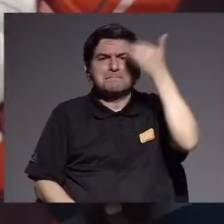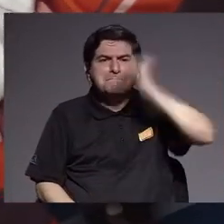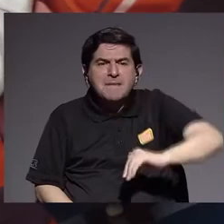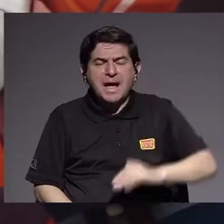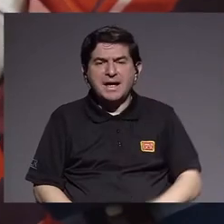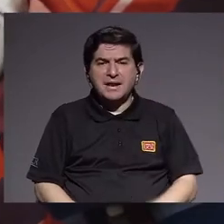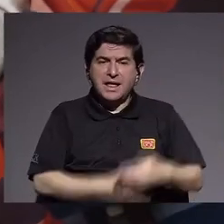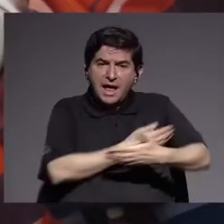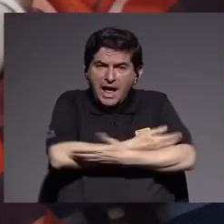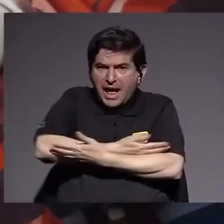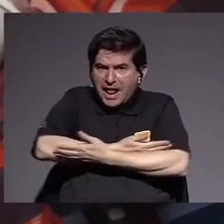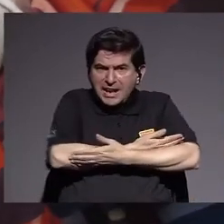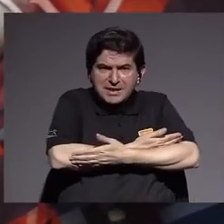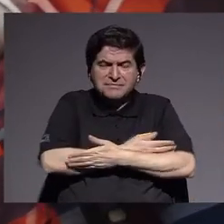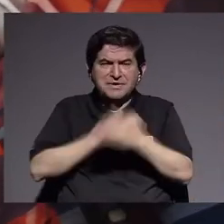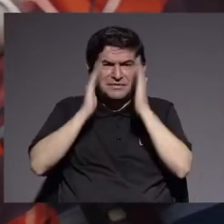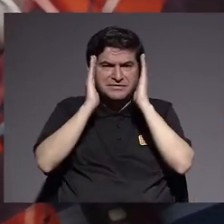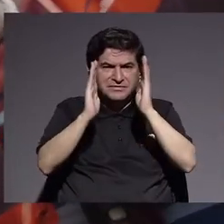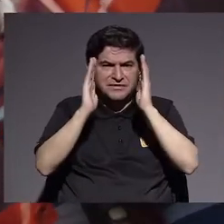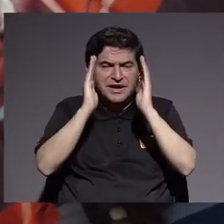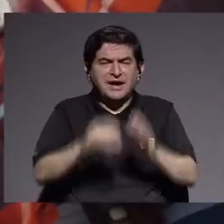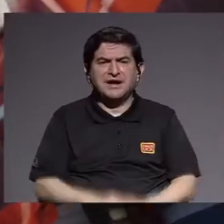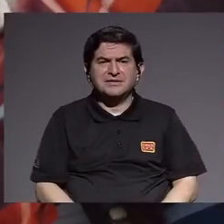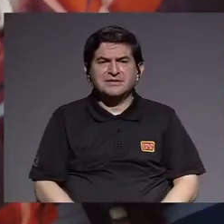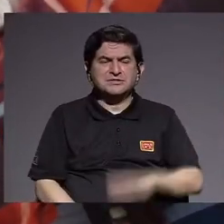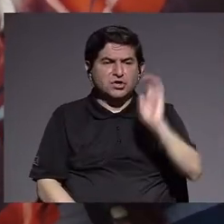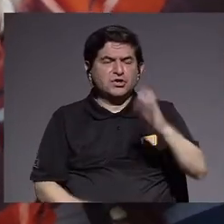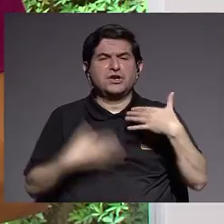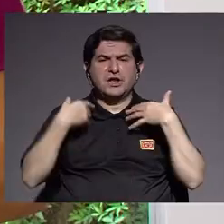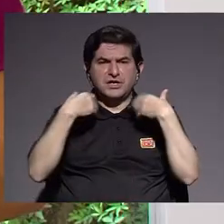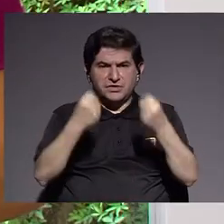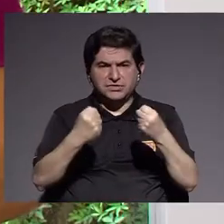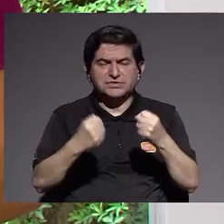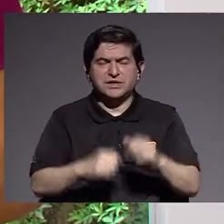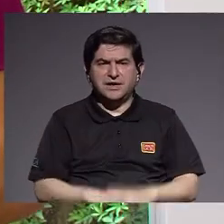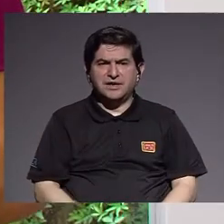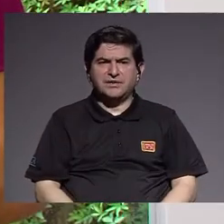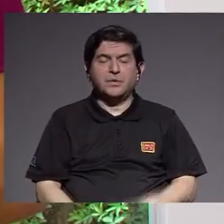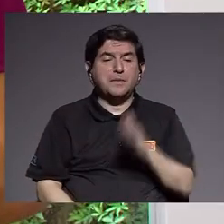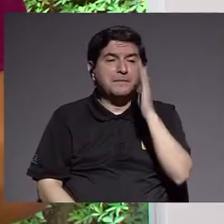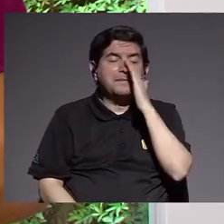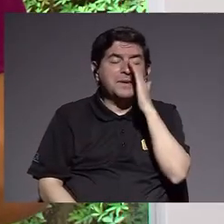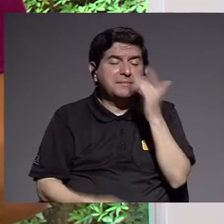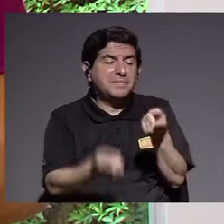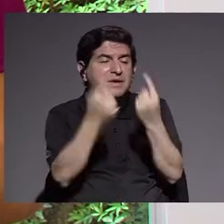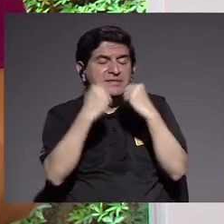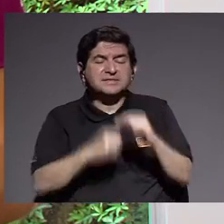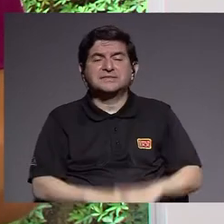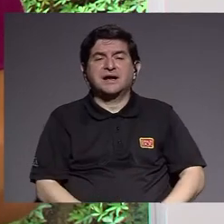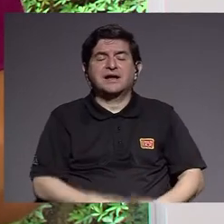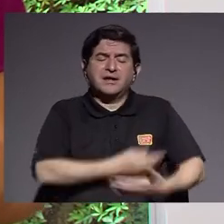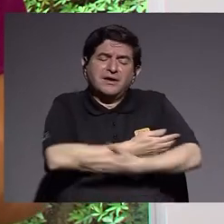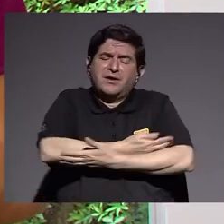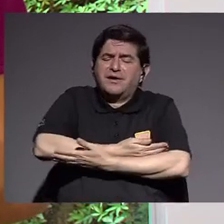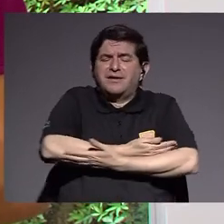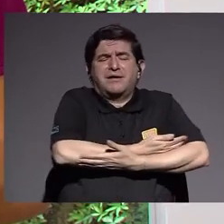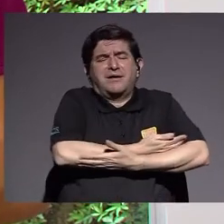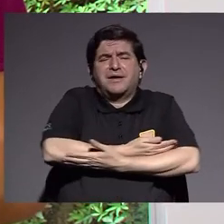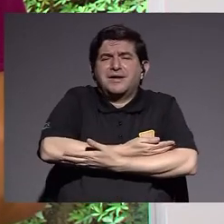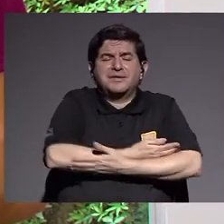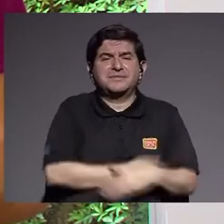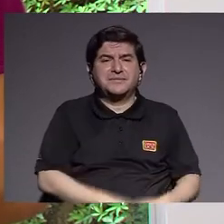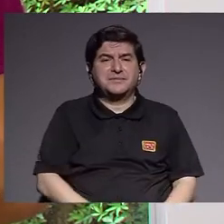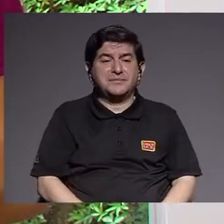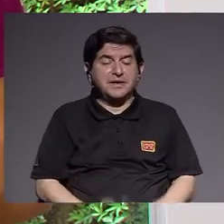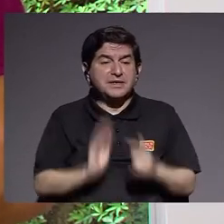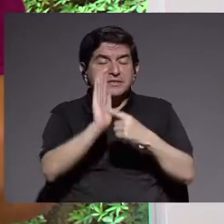porque porque al pp-a y la atención que se llama atención del niño sano frontal que es que las traen al niño a estar